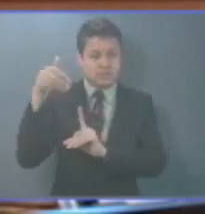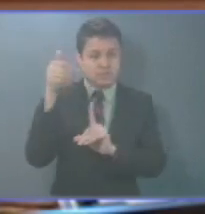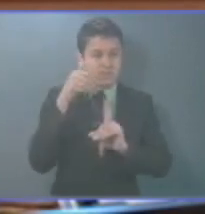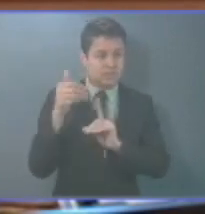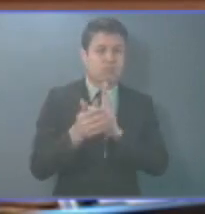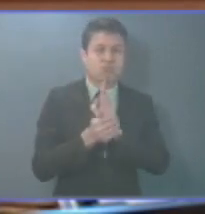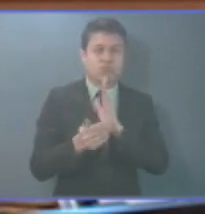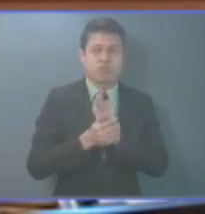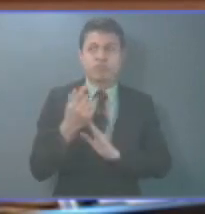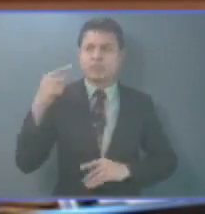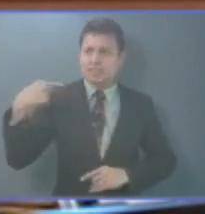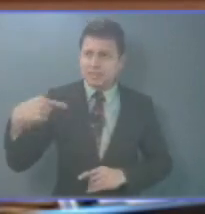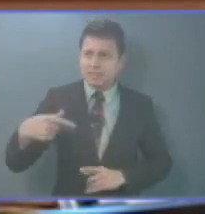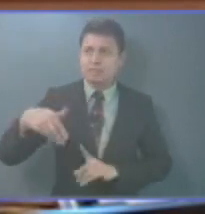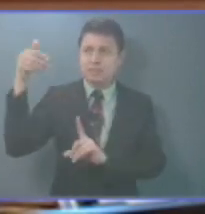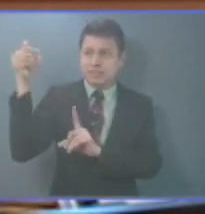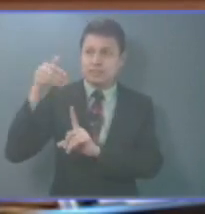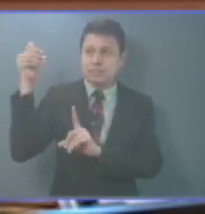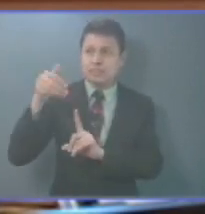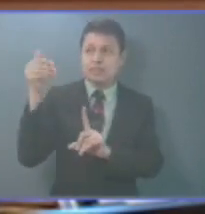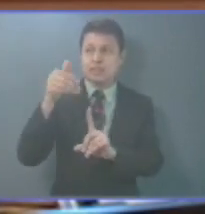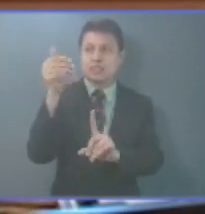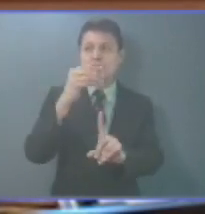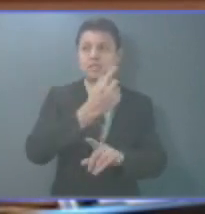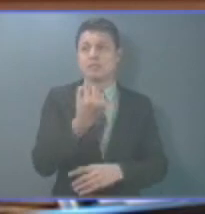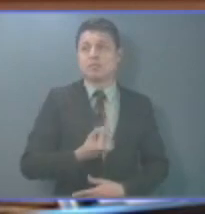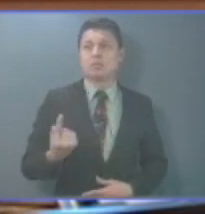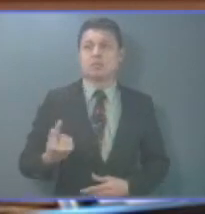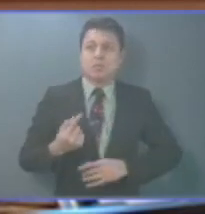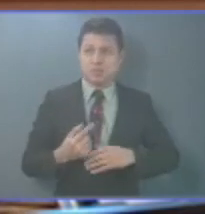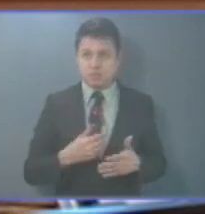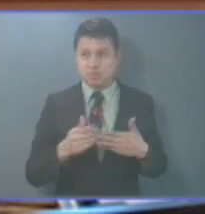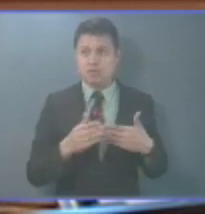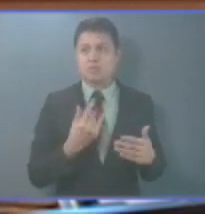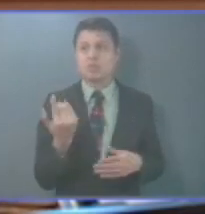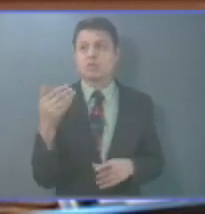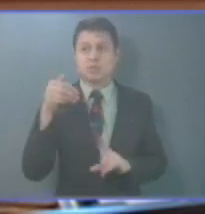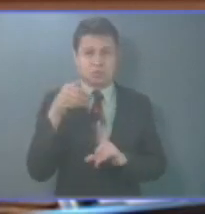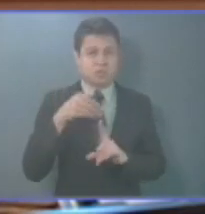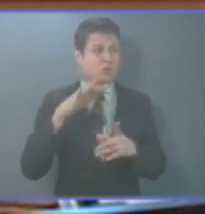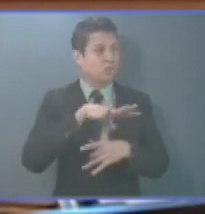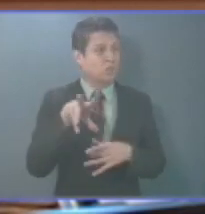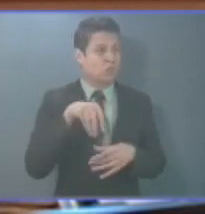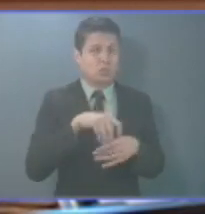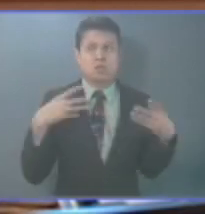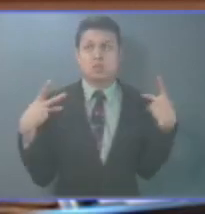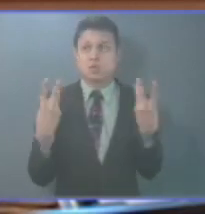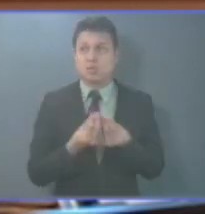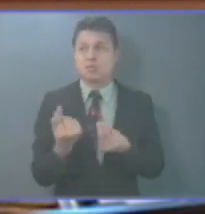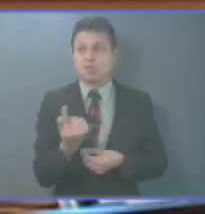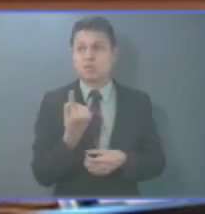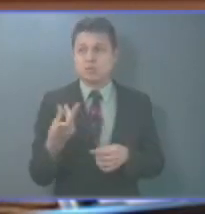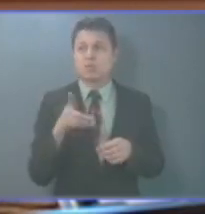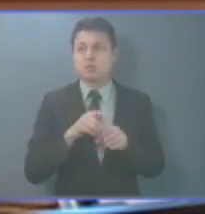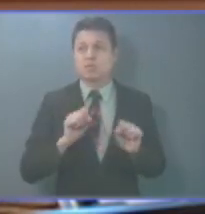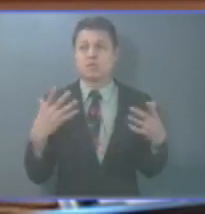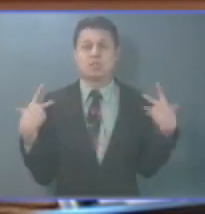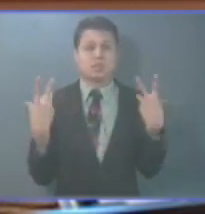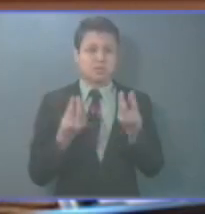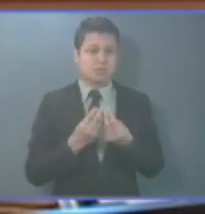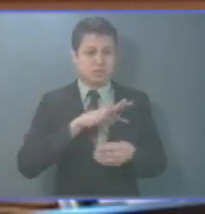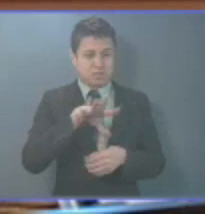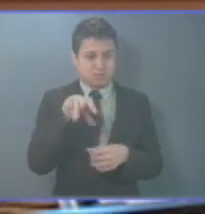y capacitación permanente de su personal docente en educación inclusiva para las personas con discapacidad.